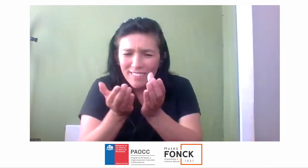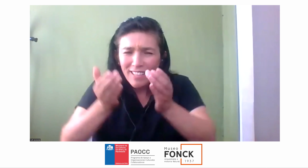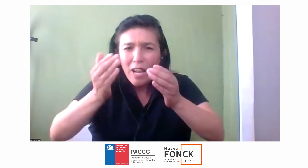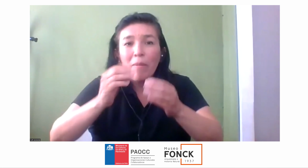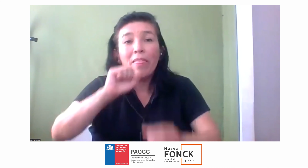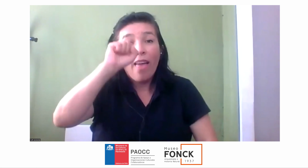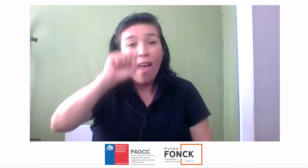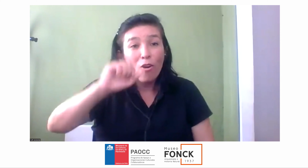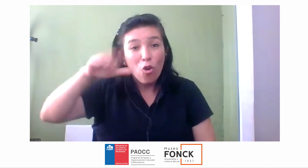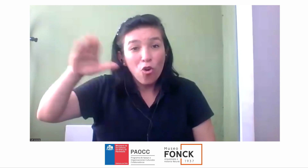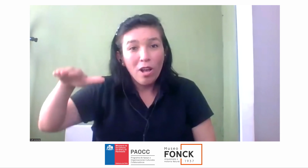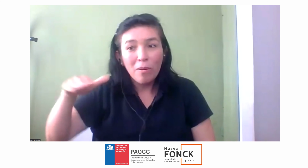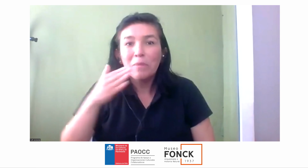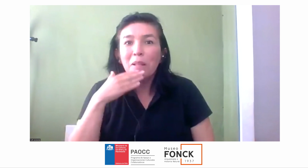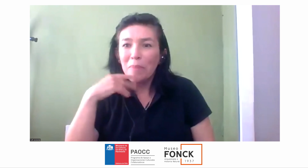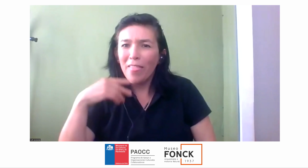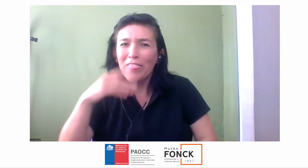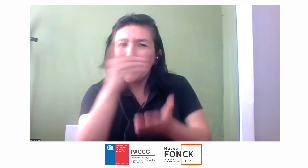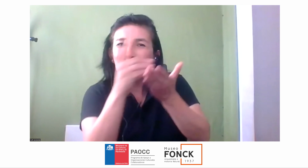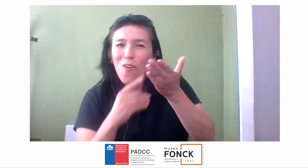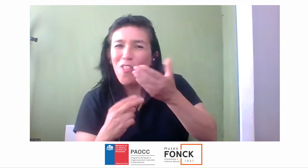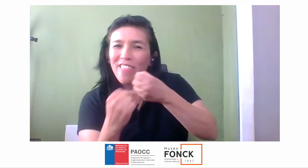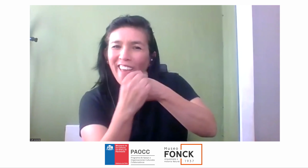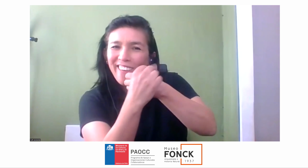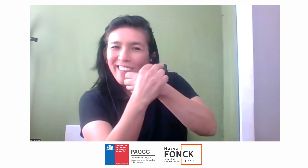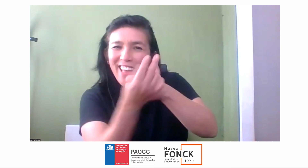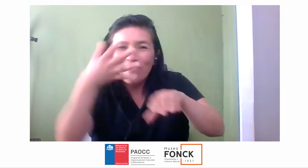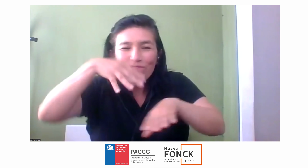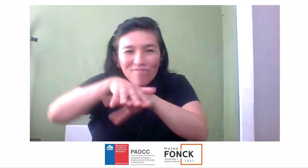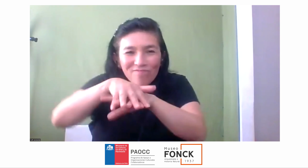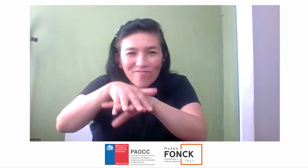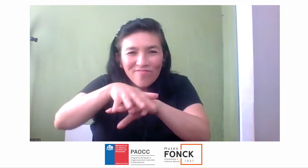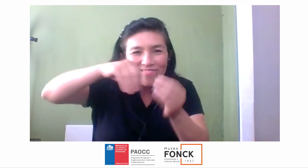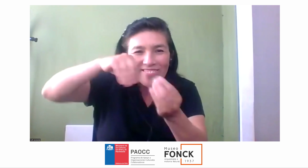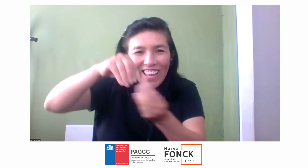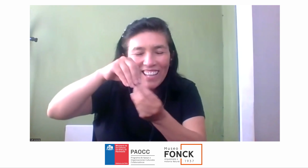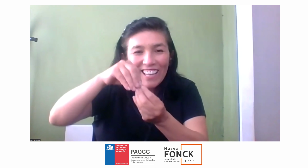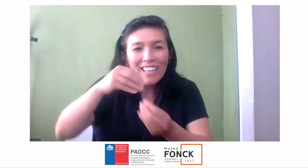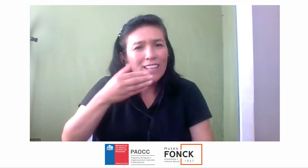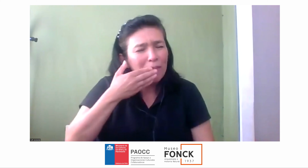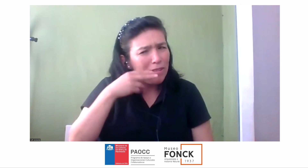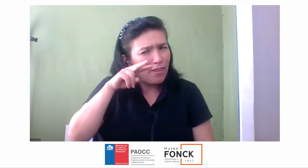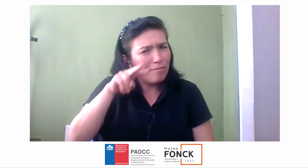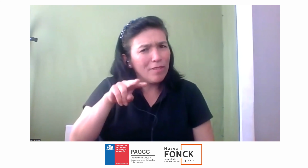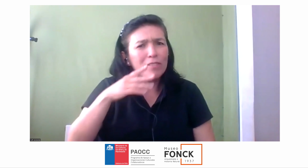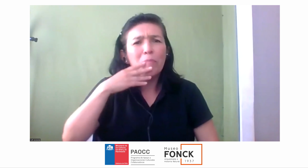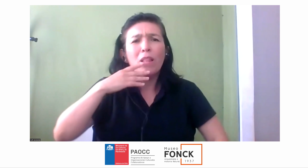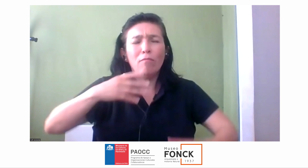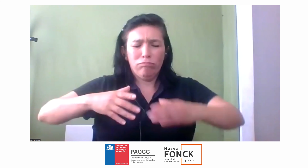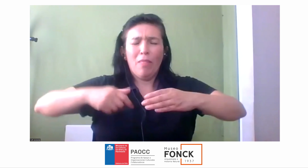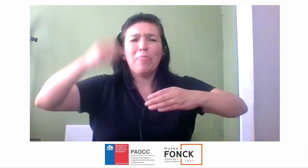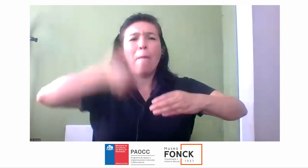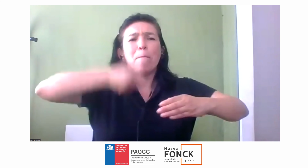aconcagua, pero con algunos motivos de guita, y en donde incluso se identificó una especie de tambor o tamboril,